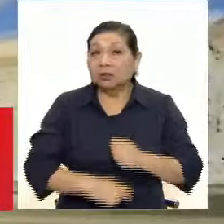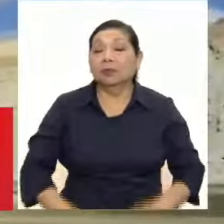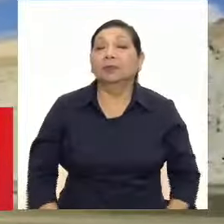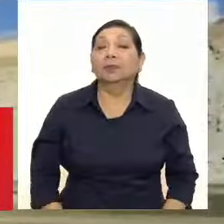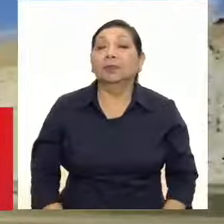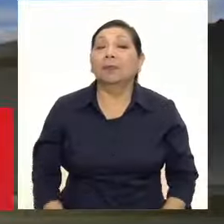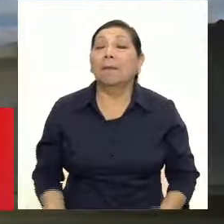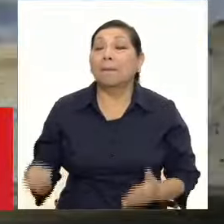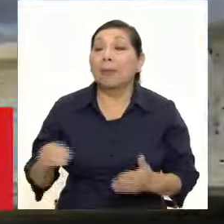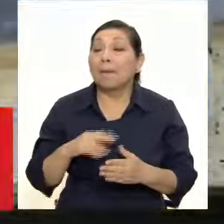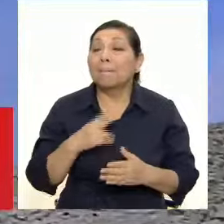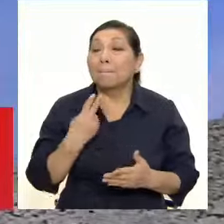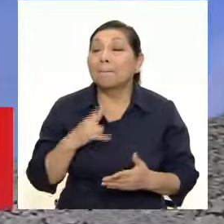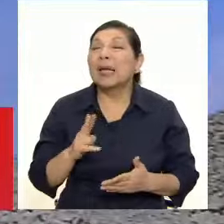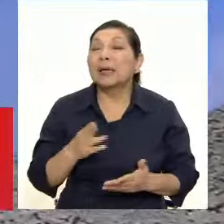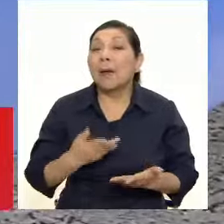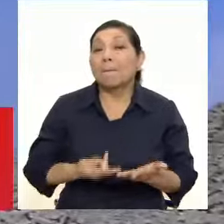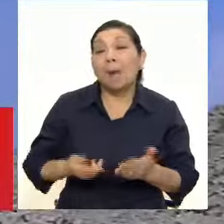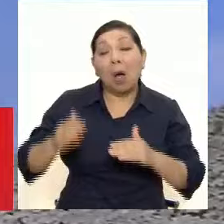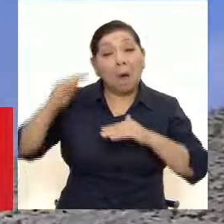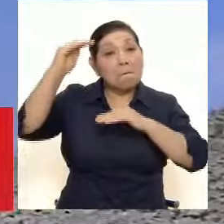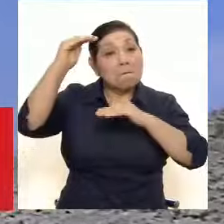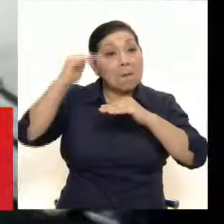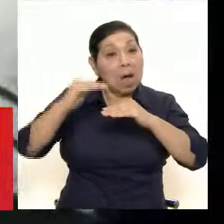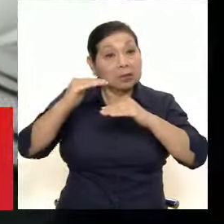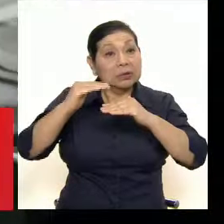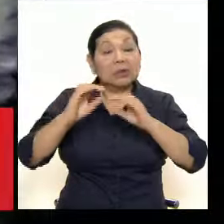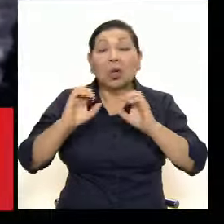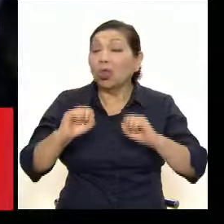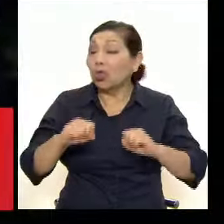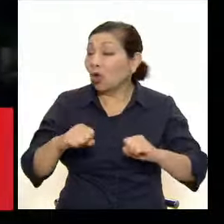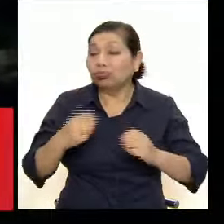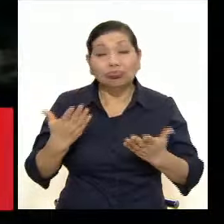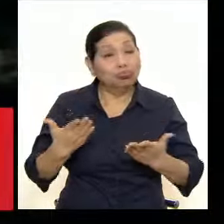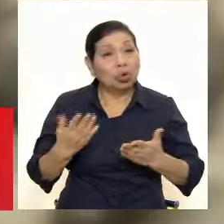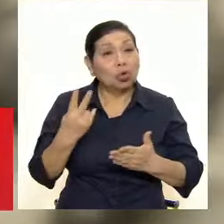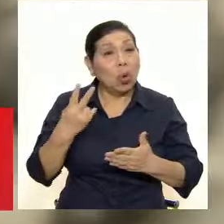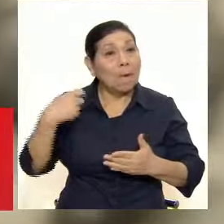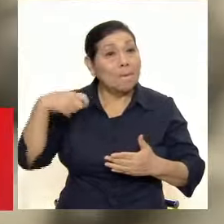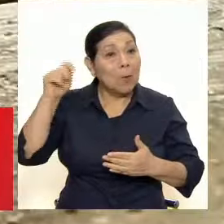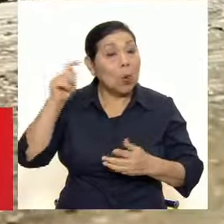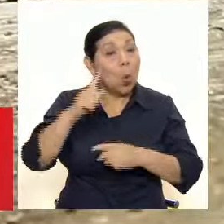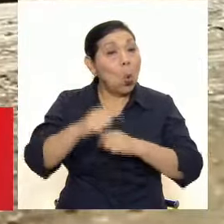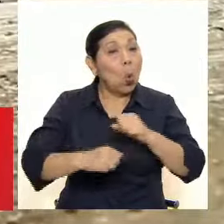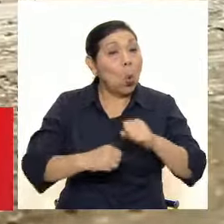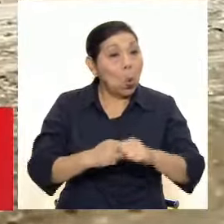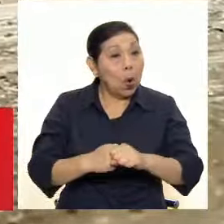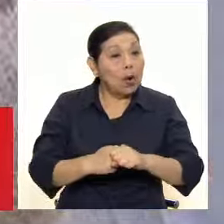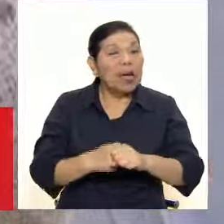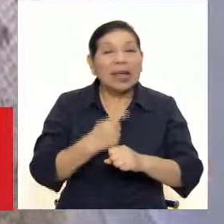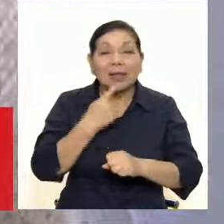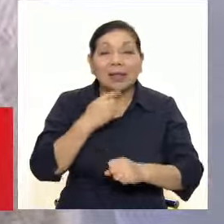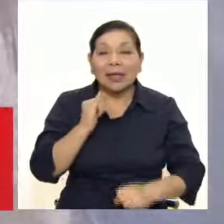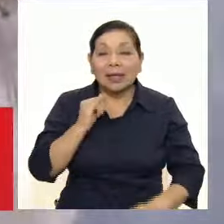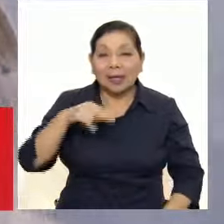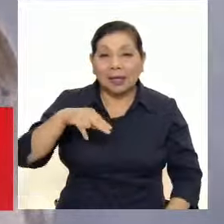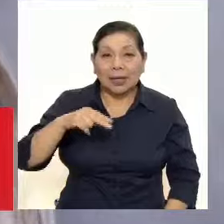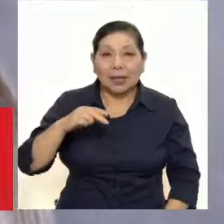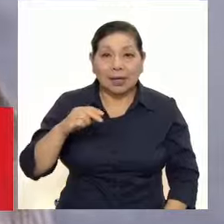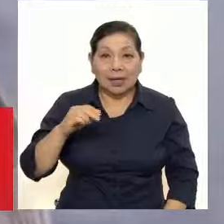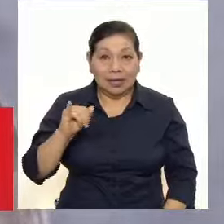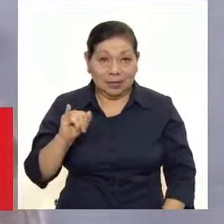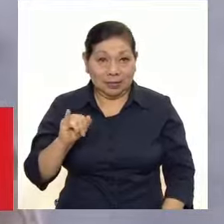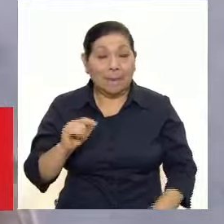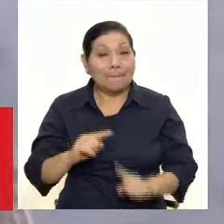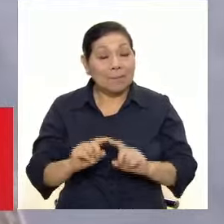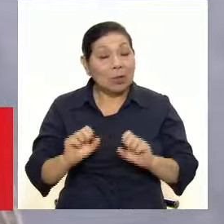La inflación en el Perú es una de las más bajas de la región y no sobrepasa el 2% anual según el INEI, lo que significa que las